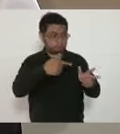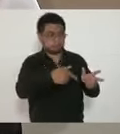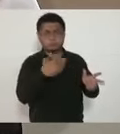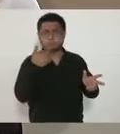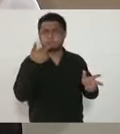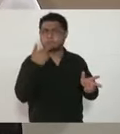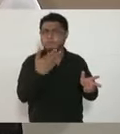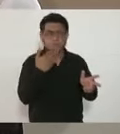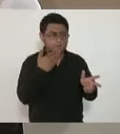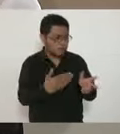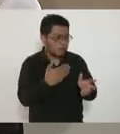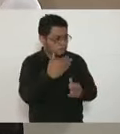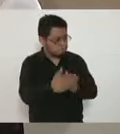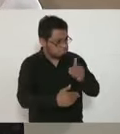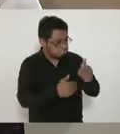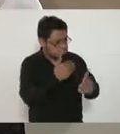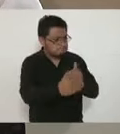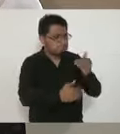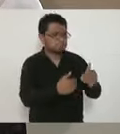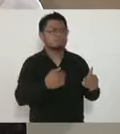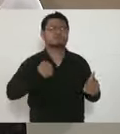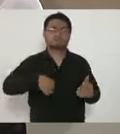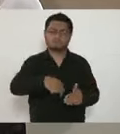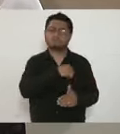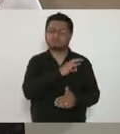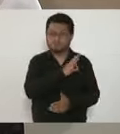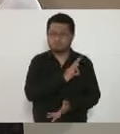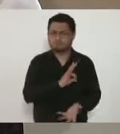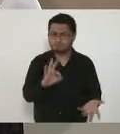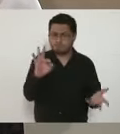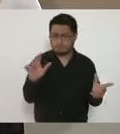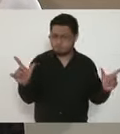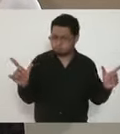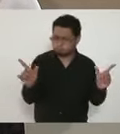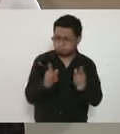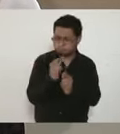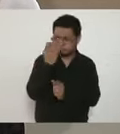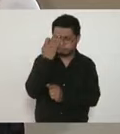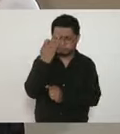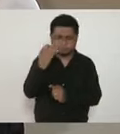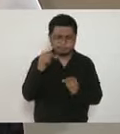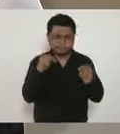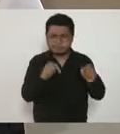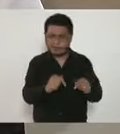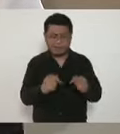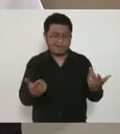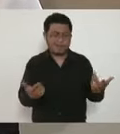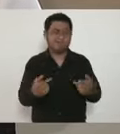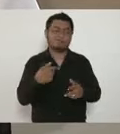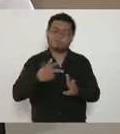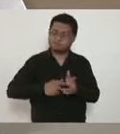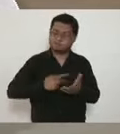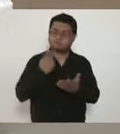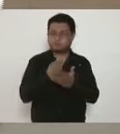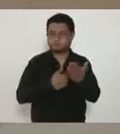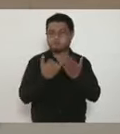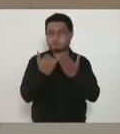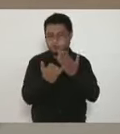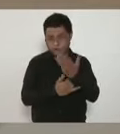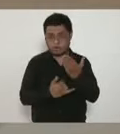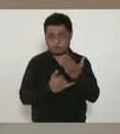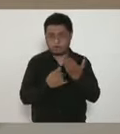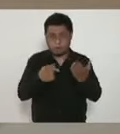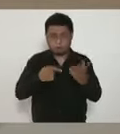hemos podido llevar a cabo en poco tiempo esta obra o empezar con